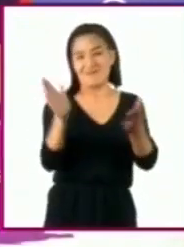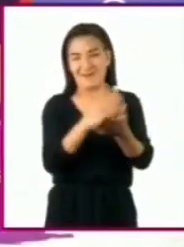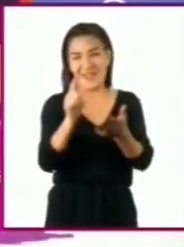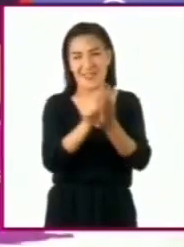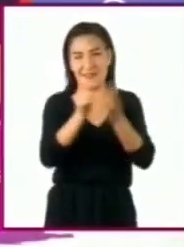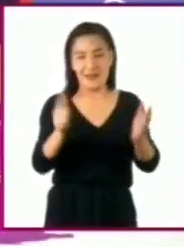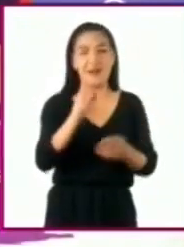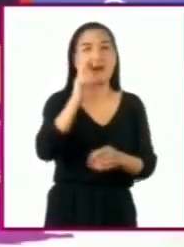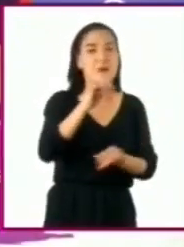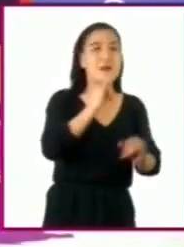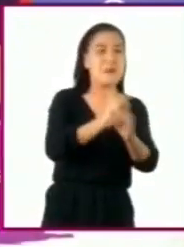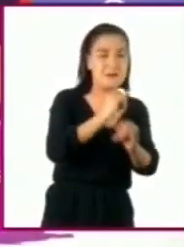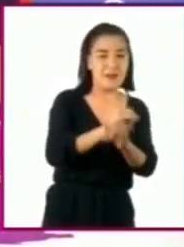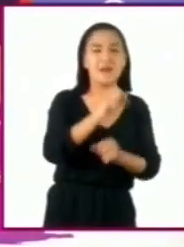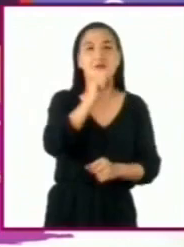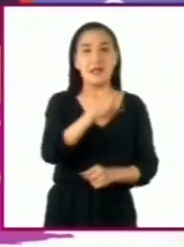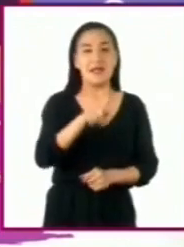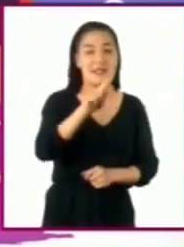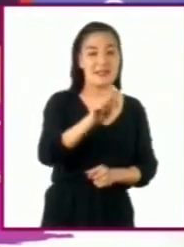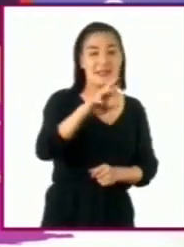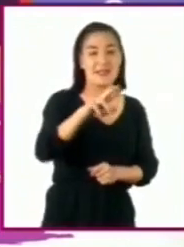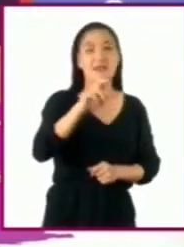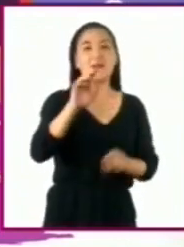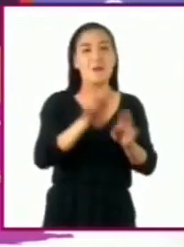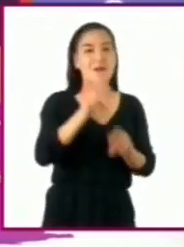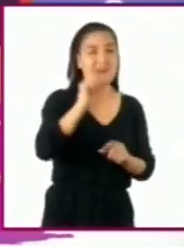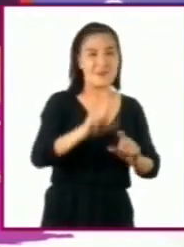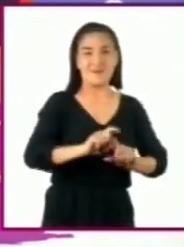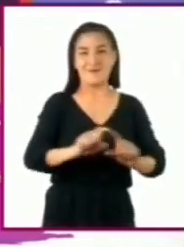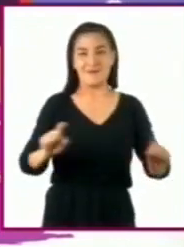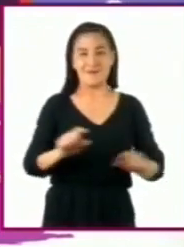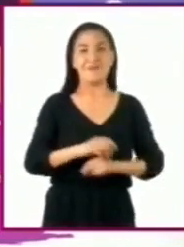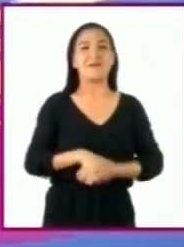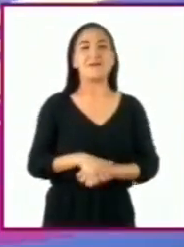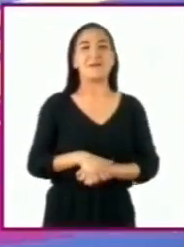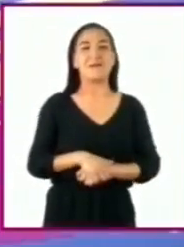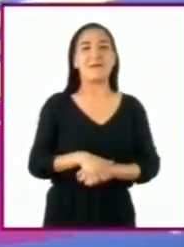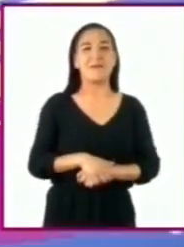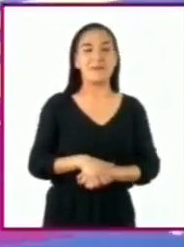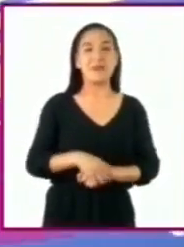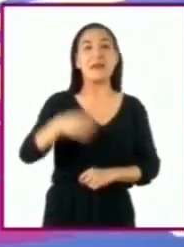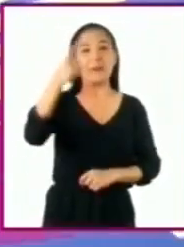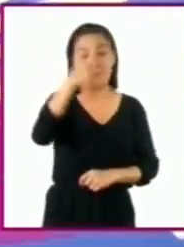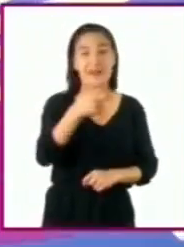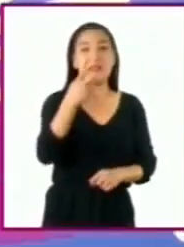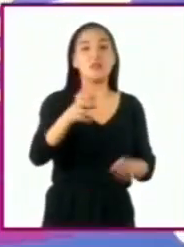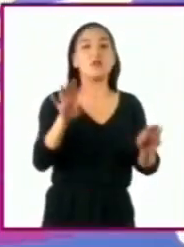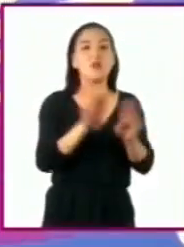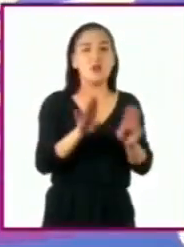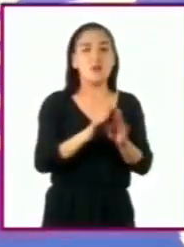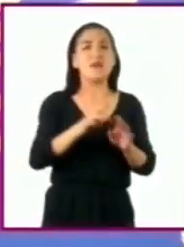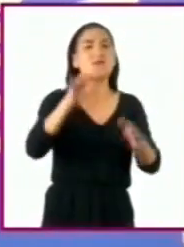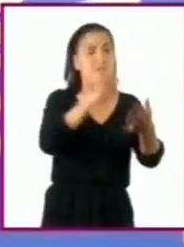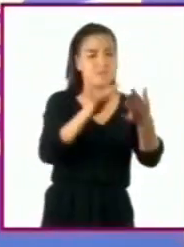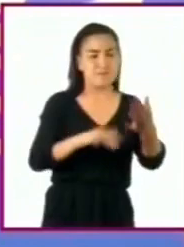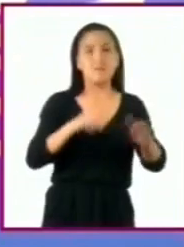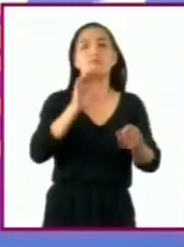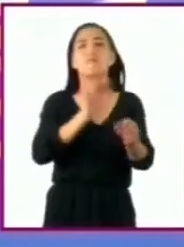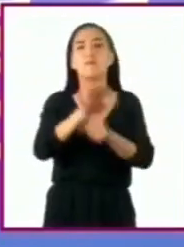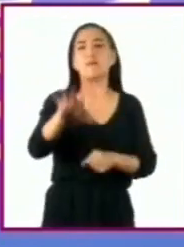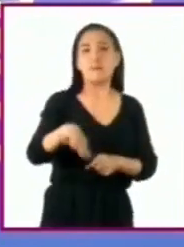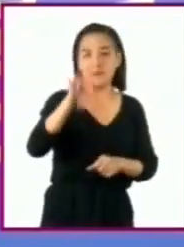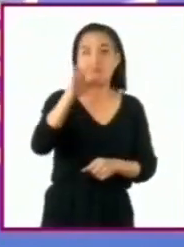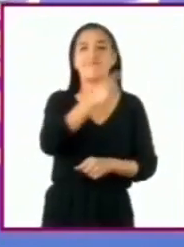las terminaciones .org o .edu. Y para saber qué textos elegir, hay que leerlos de